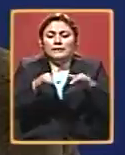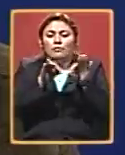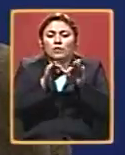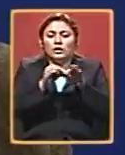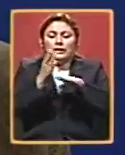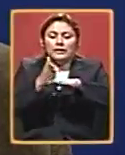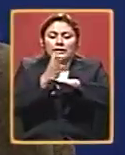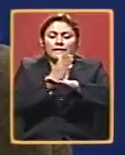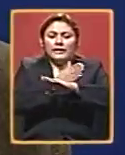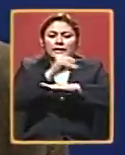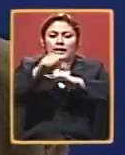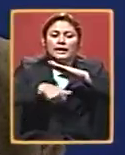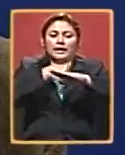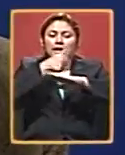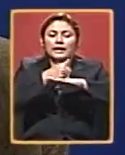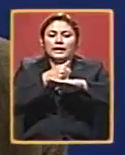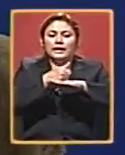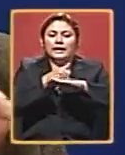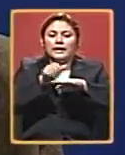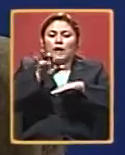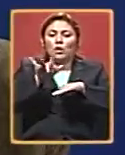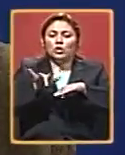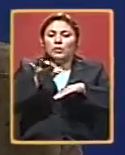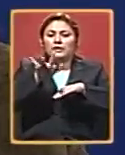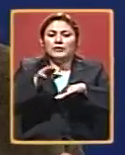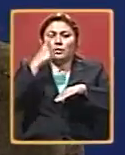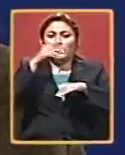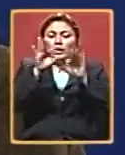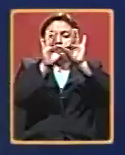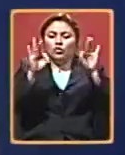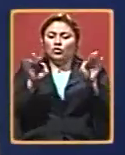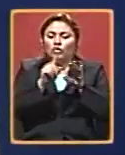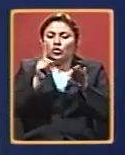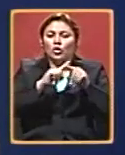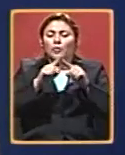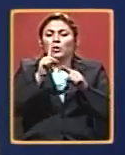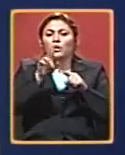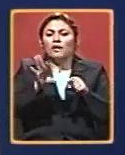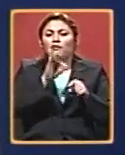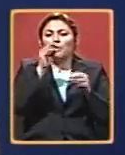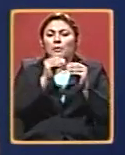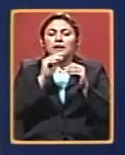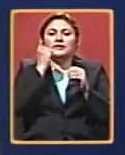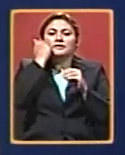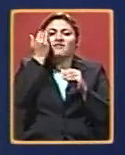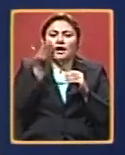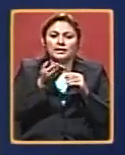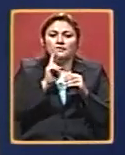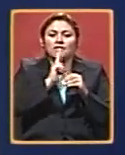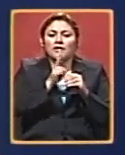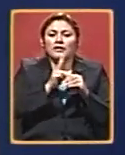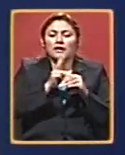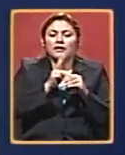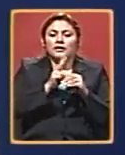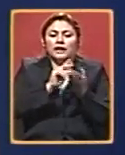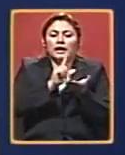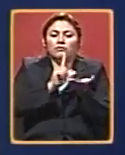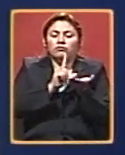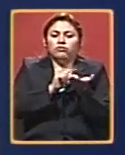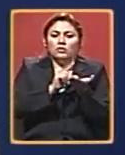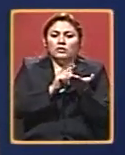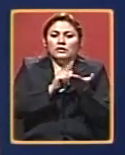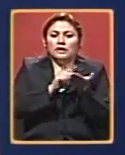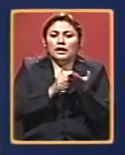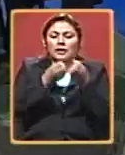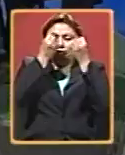consolidarlo y ojalá automatizarlo para que no queden cartoncitos, sino que haya una forma más fácil, ¿verdad?, de procesar esa información.